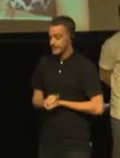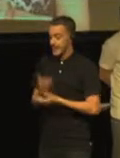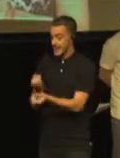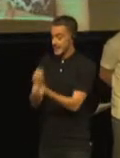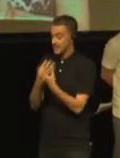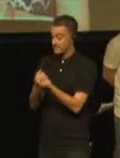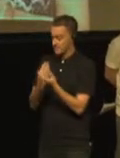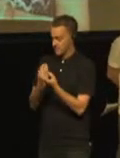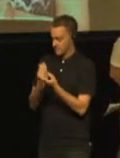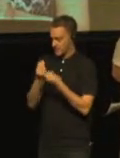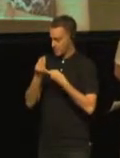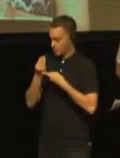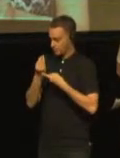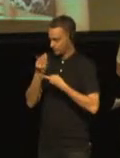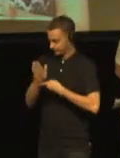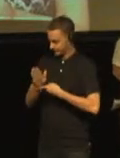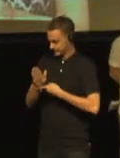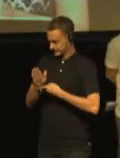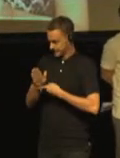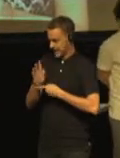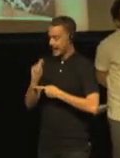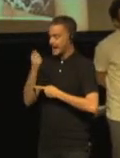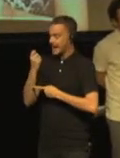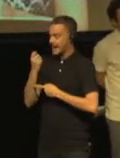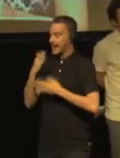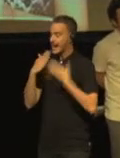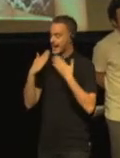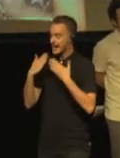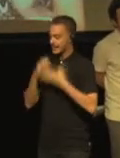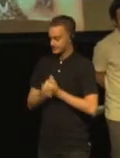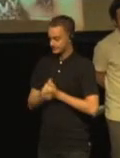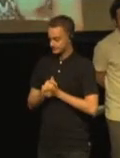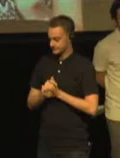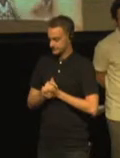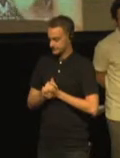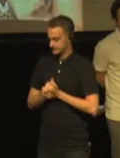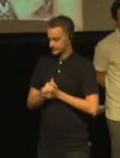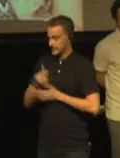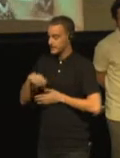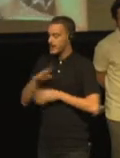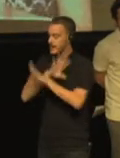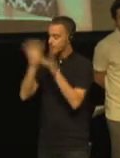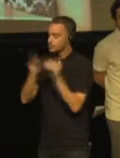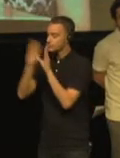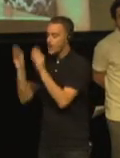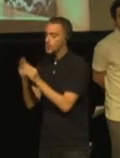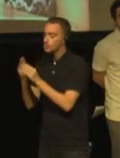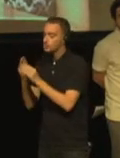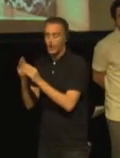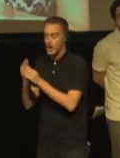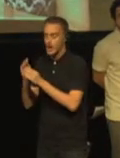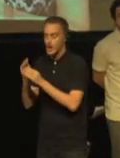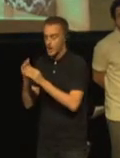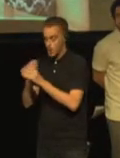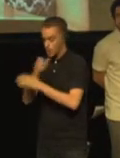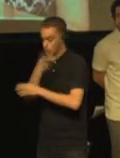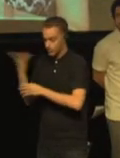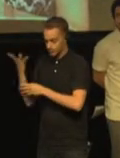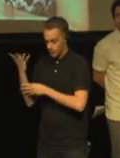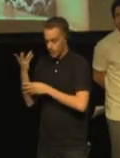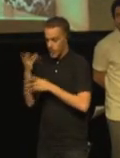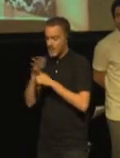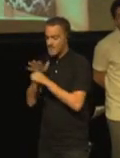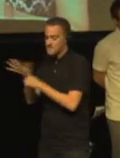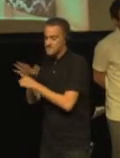fuerte. Cuatro temas. Pero existían muchos más resultados que se relacionan a campos individuales que podréis